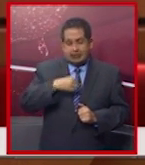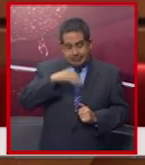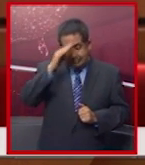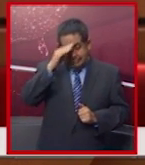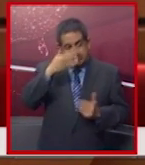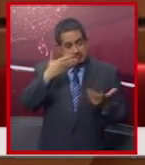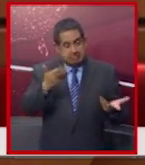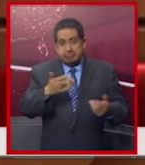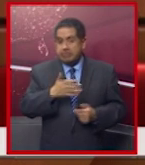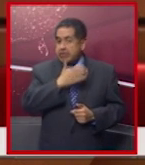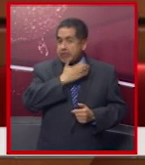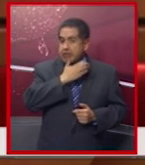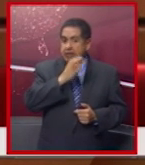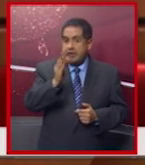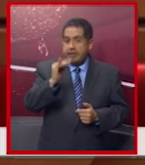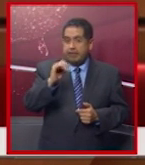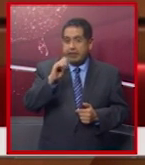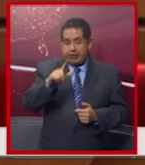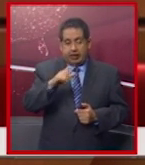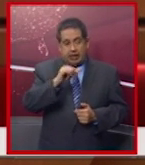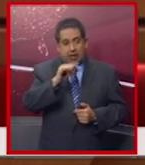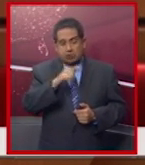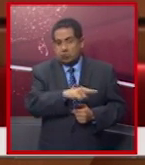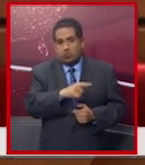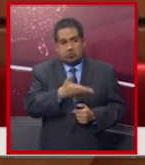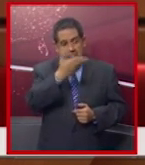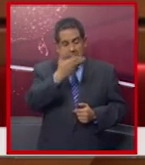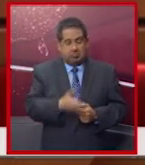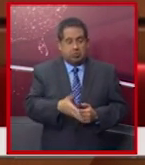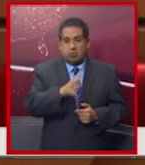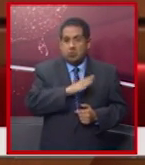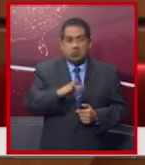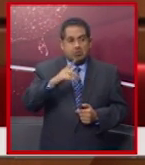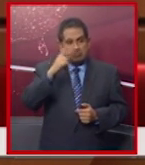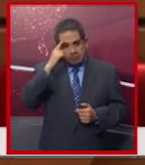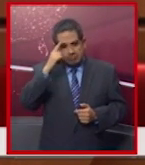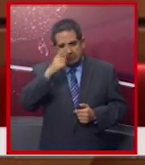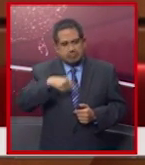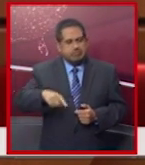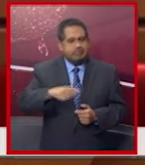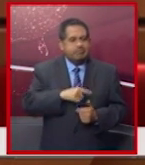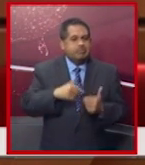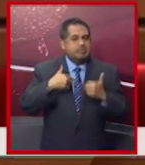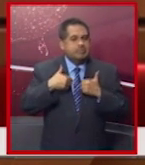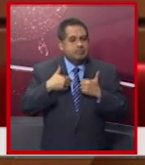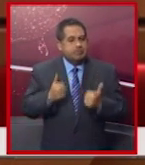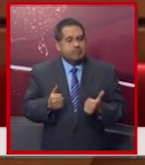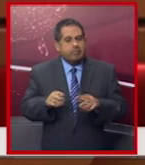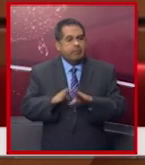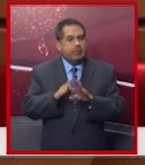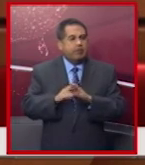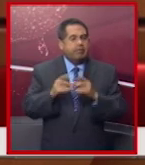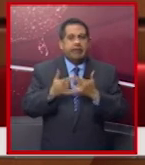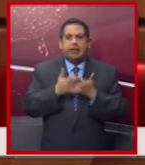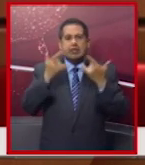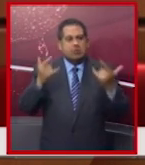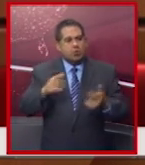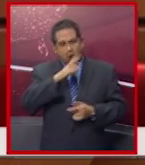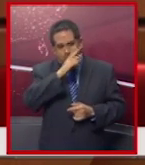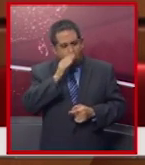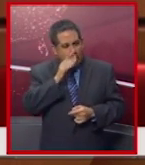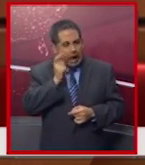Fidel Castro constituye una figura fundamental para comprender no solo la historia de